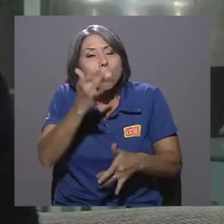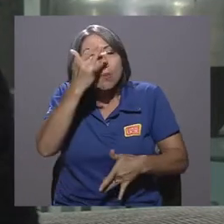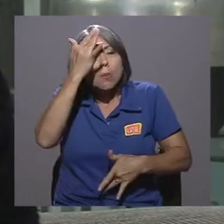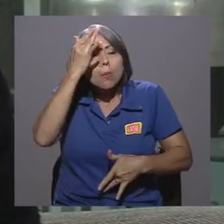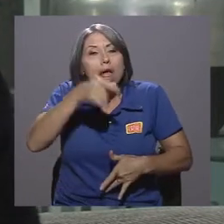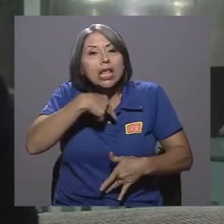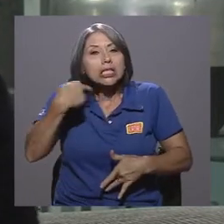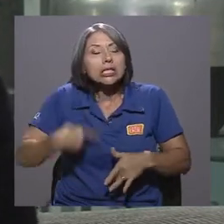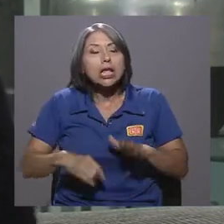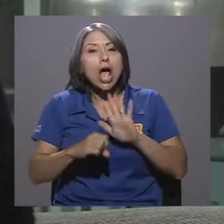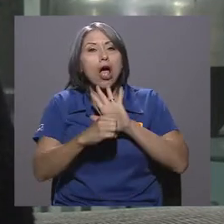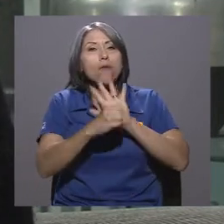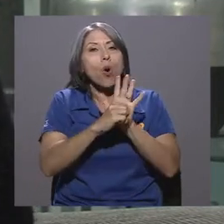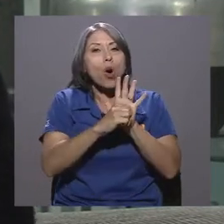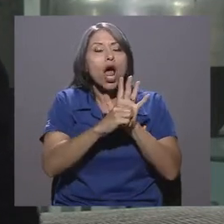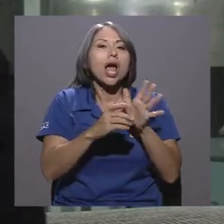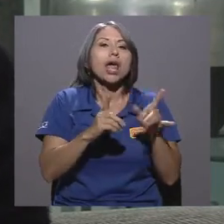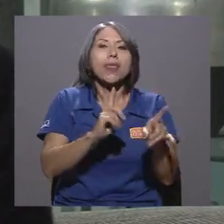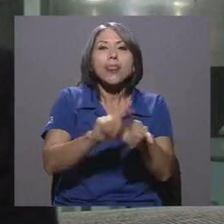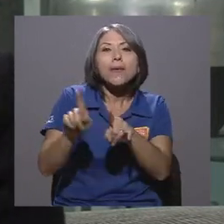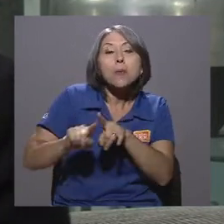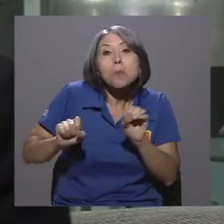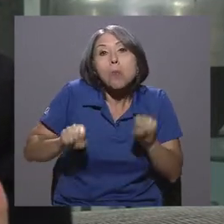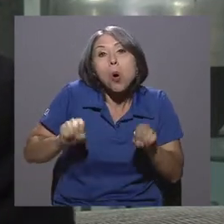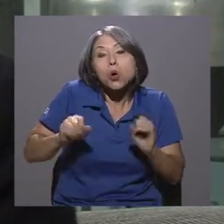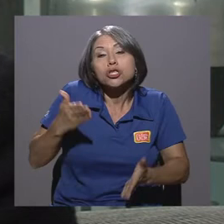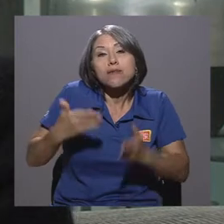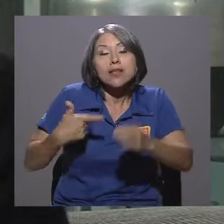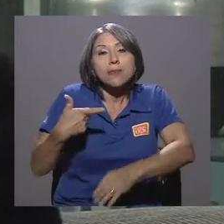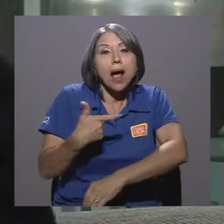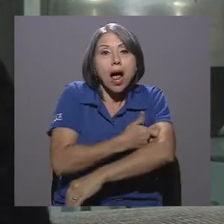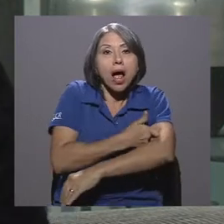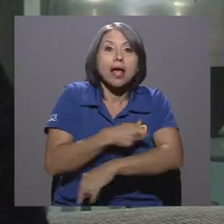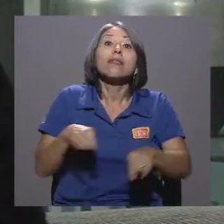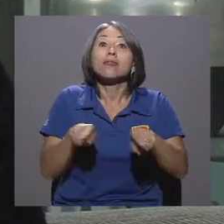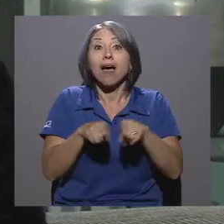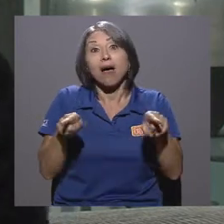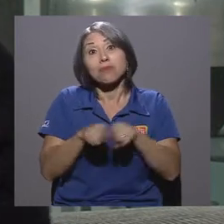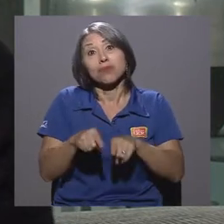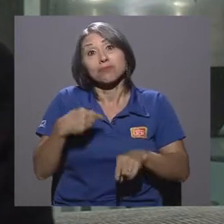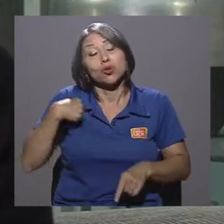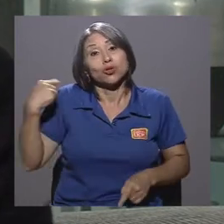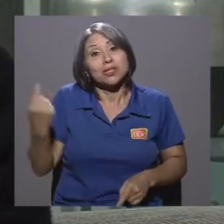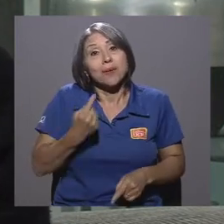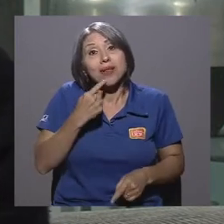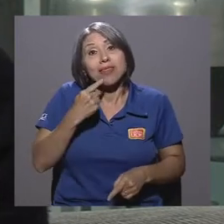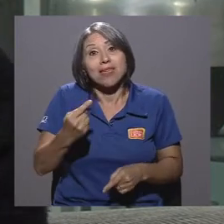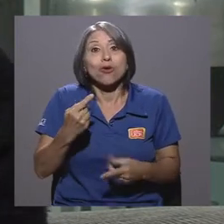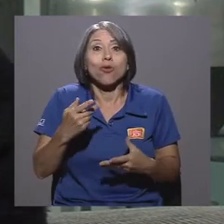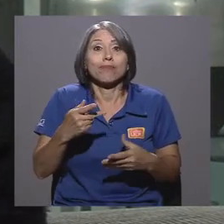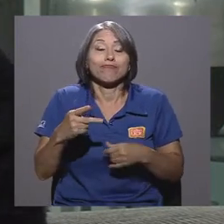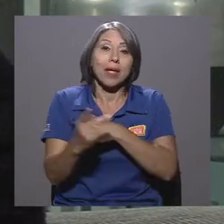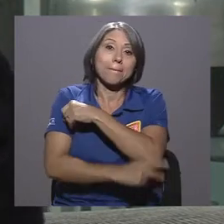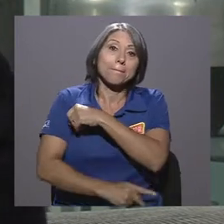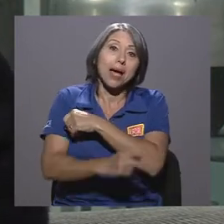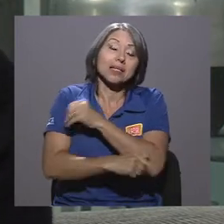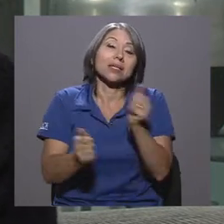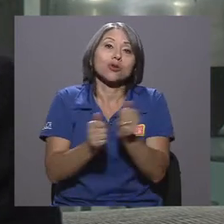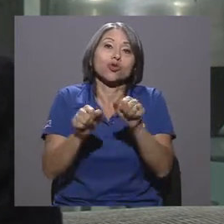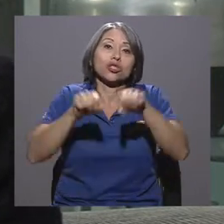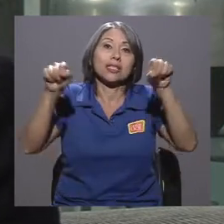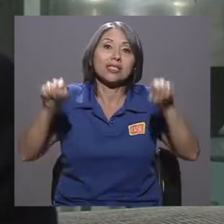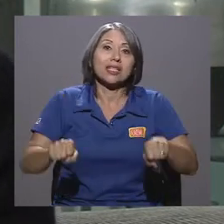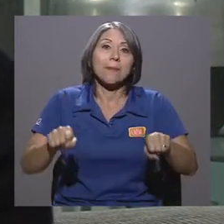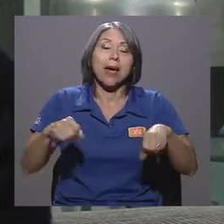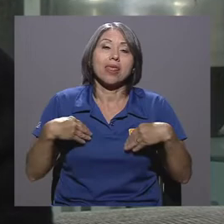posibles vacunas. Igualmente la solidaridad, yo siempre digo, de los países que tienen sistemas